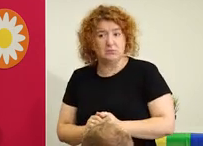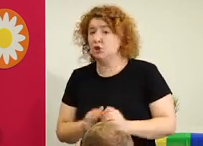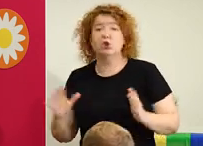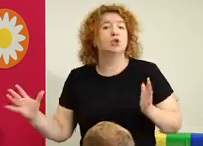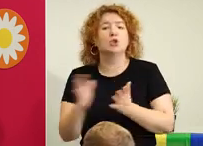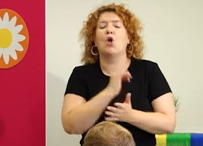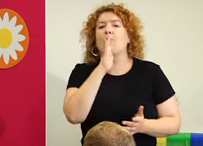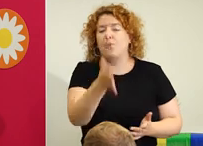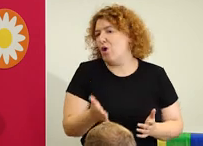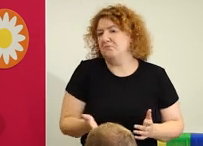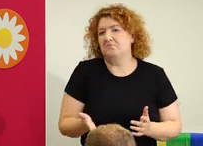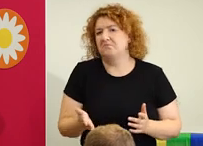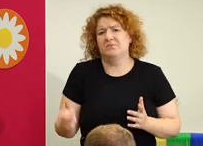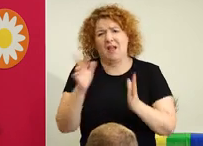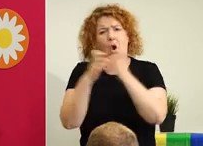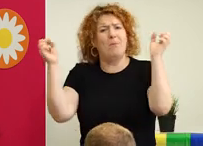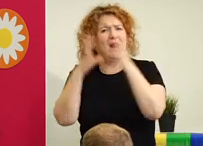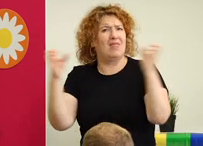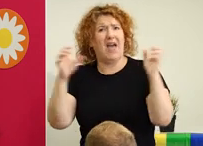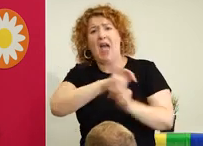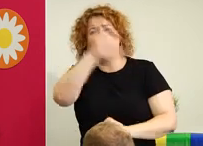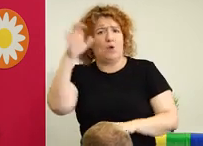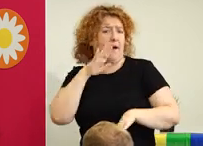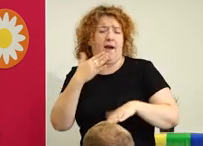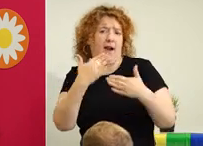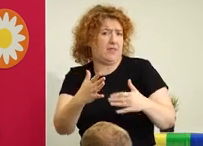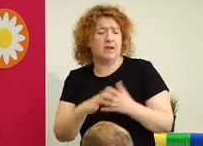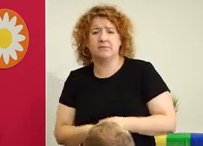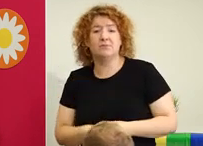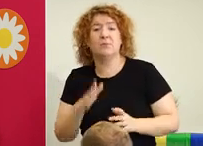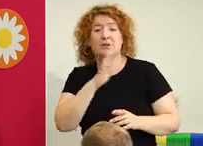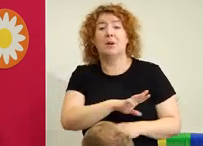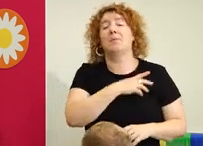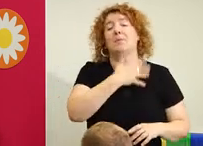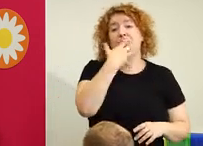esto se hace con una absoluta complicidad de Europa. Ese pacto del Partido